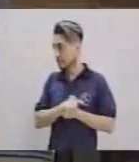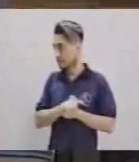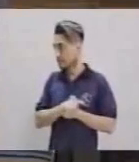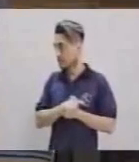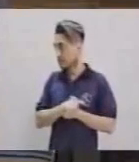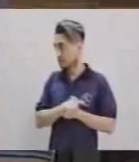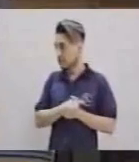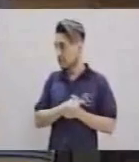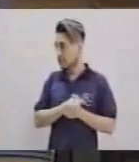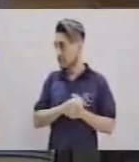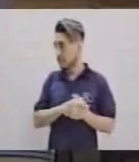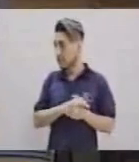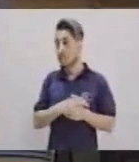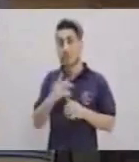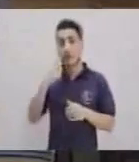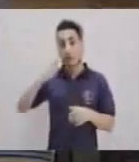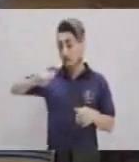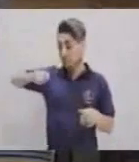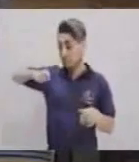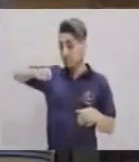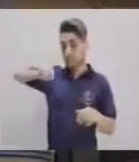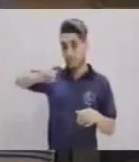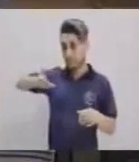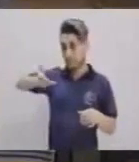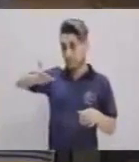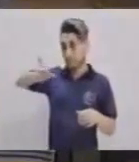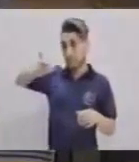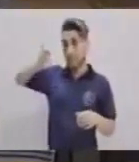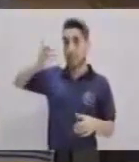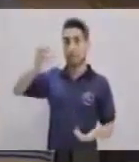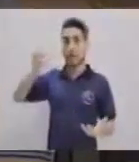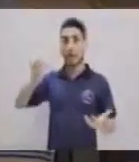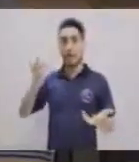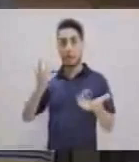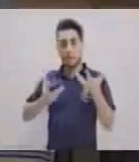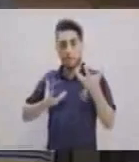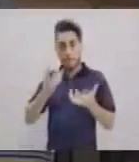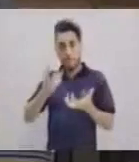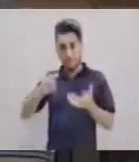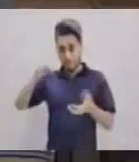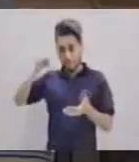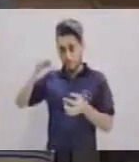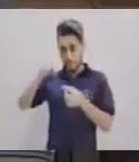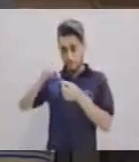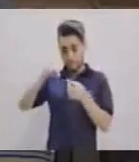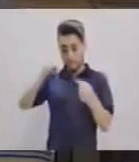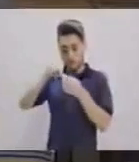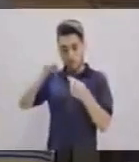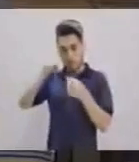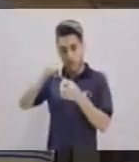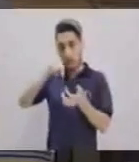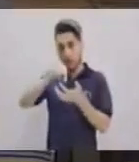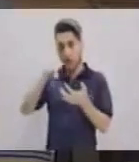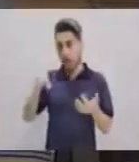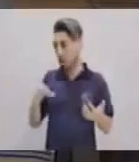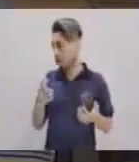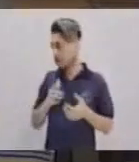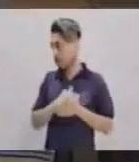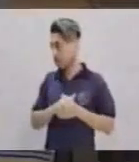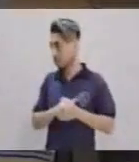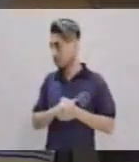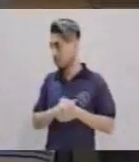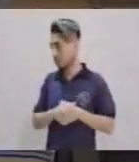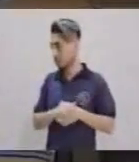la intensidad del calor que usted pueda necesitar para estos trabajos, ¿sí? Usted puede personalizar